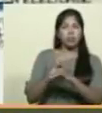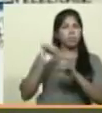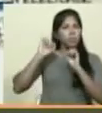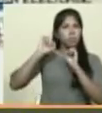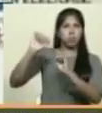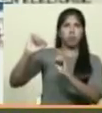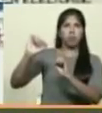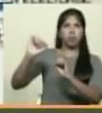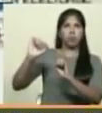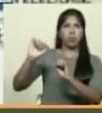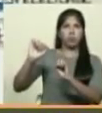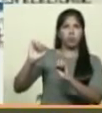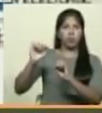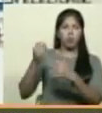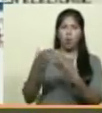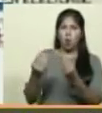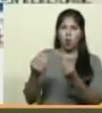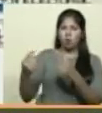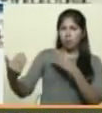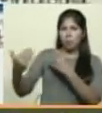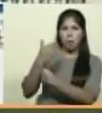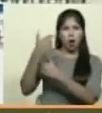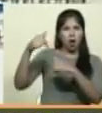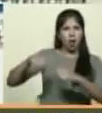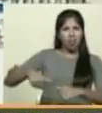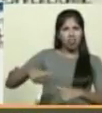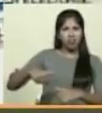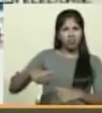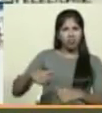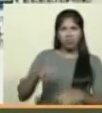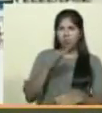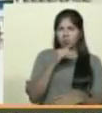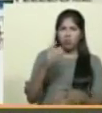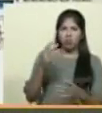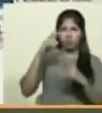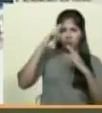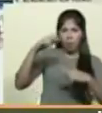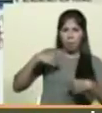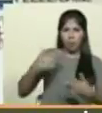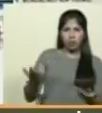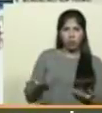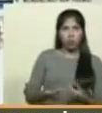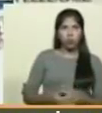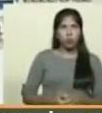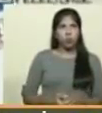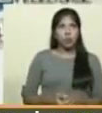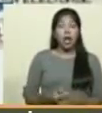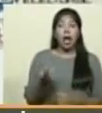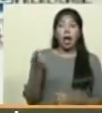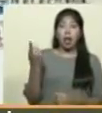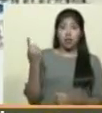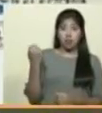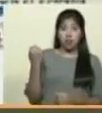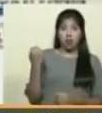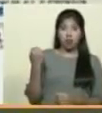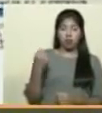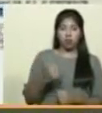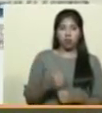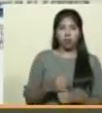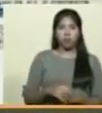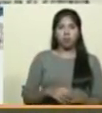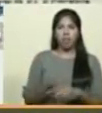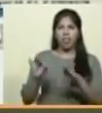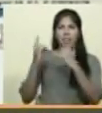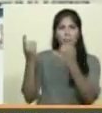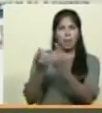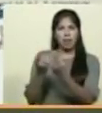a la agresión perpetrada contra nuestra soberanía el día de ayer en la declaración emitida por el Departamento